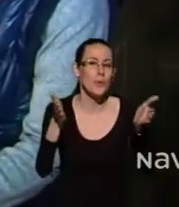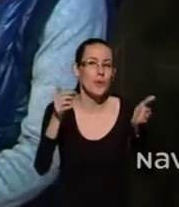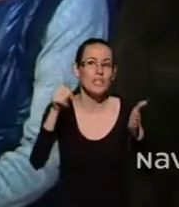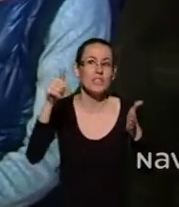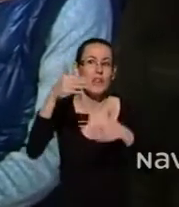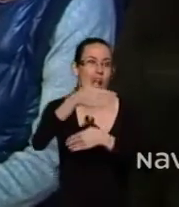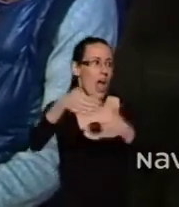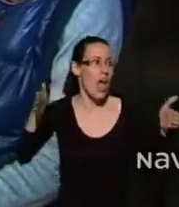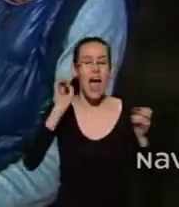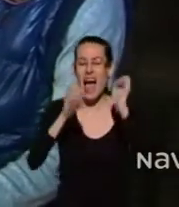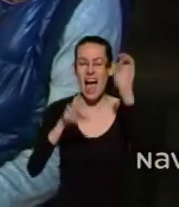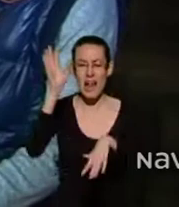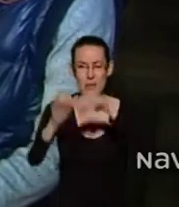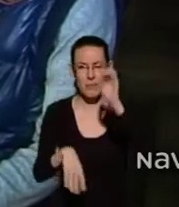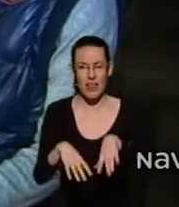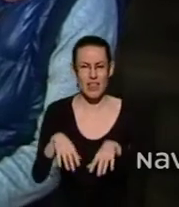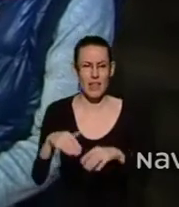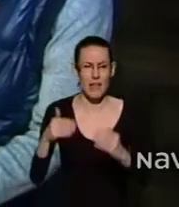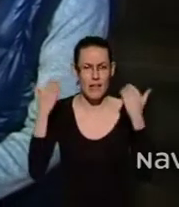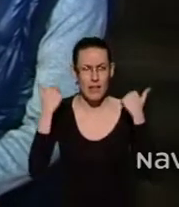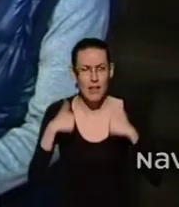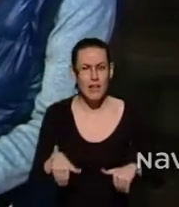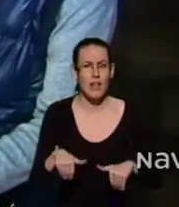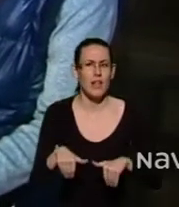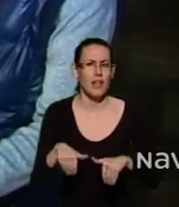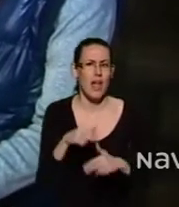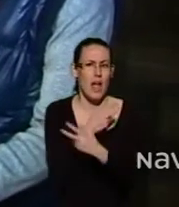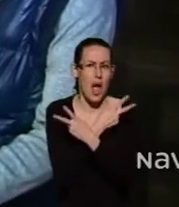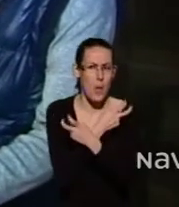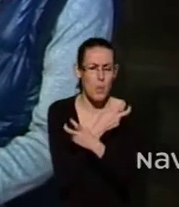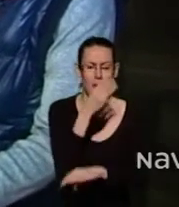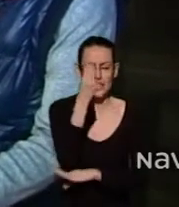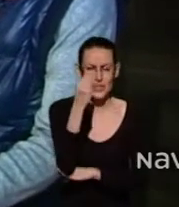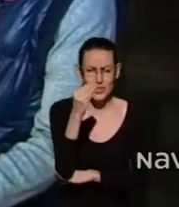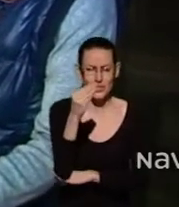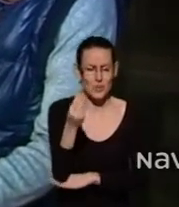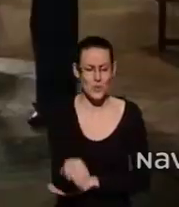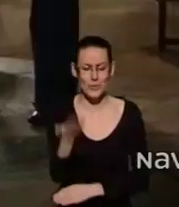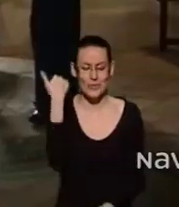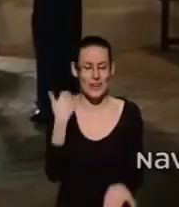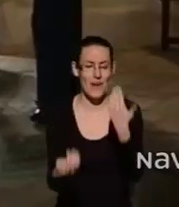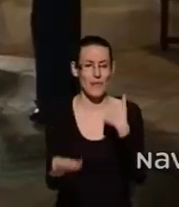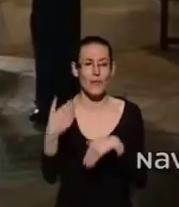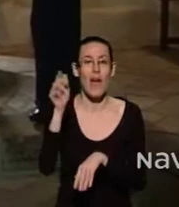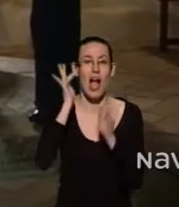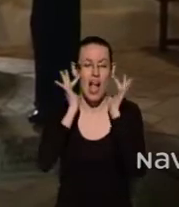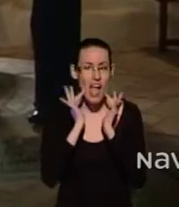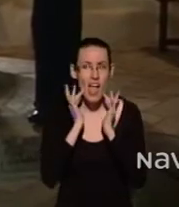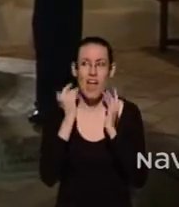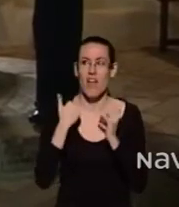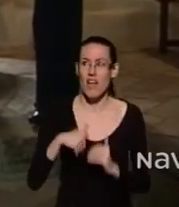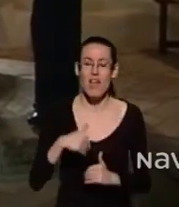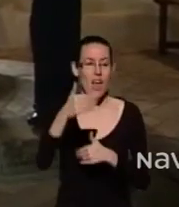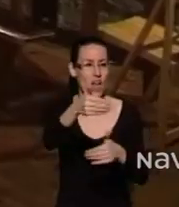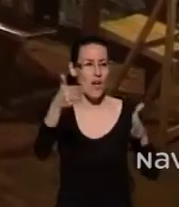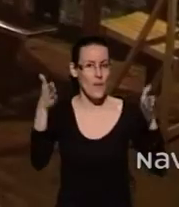sacó un montón de tierra, de huesos, salieron unas imágenes góticas y monedas que se llevó el